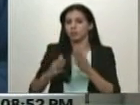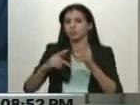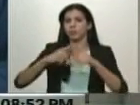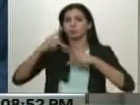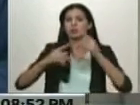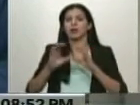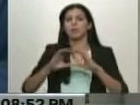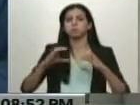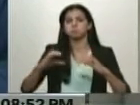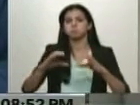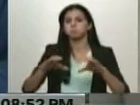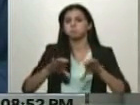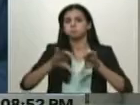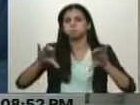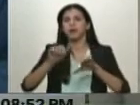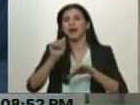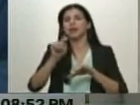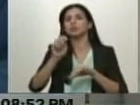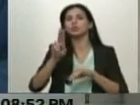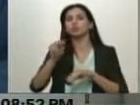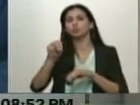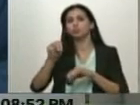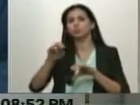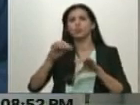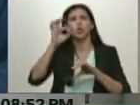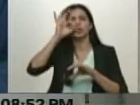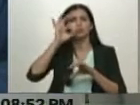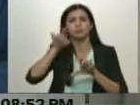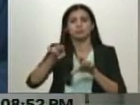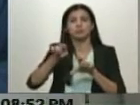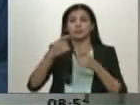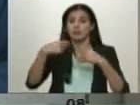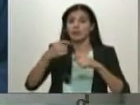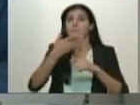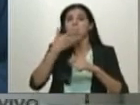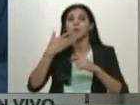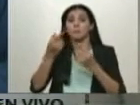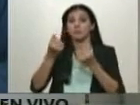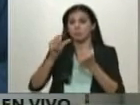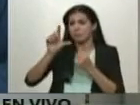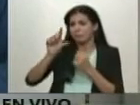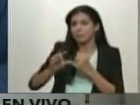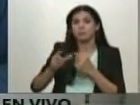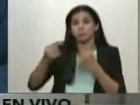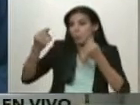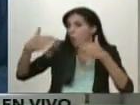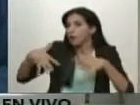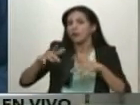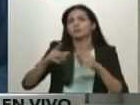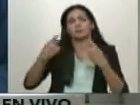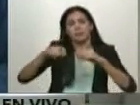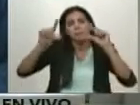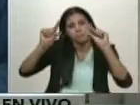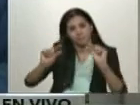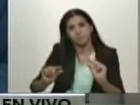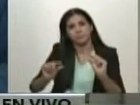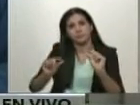de atún en términos de corto plazo y mejorar el precio que tiene hoy el atún. Aquí hay un